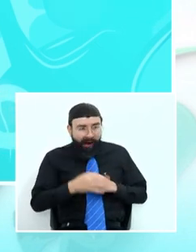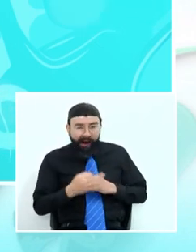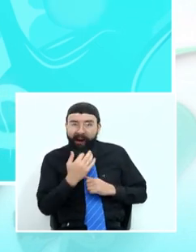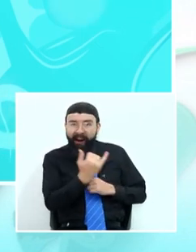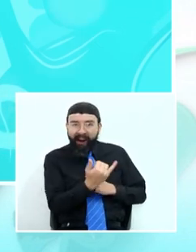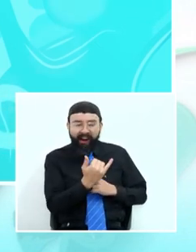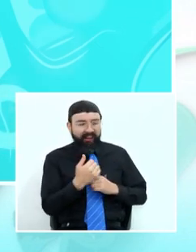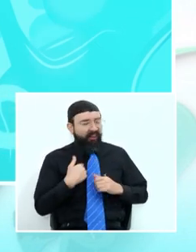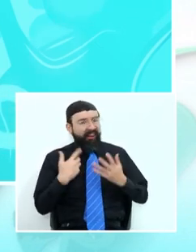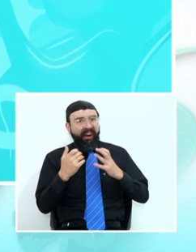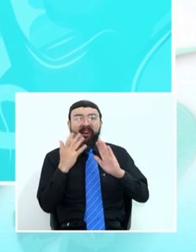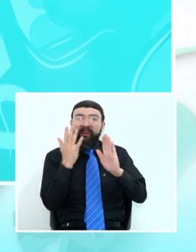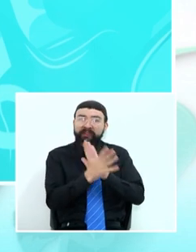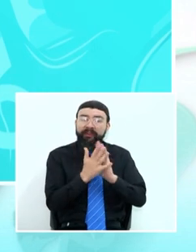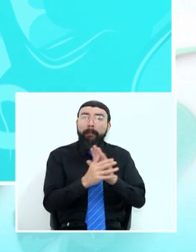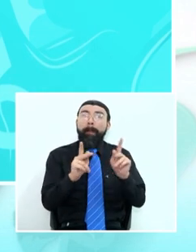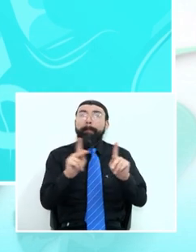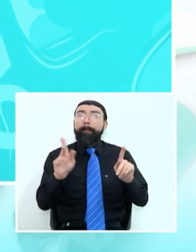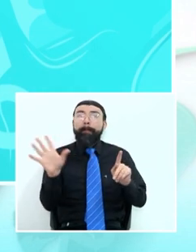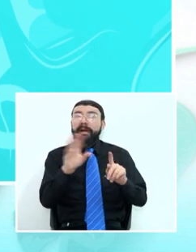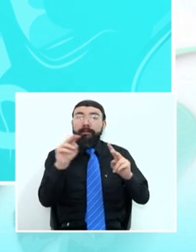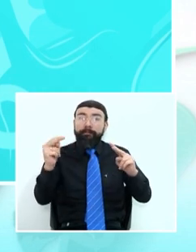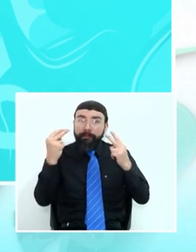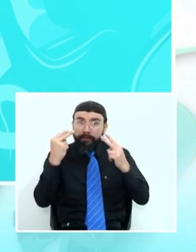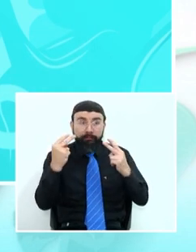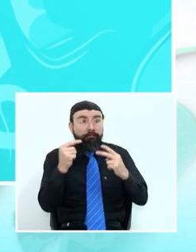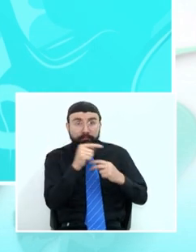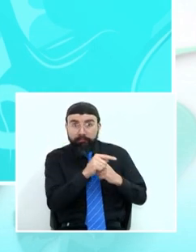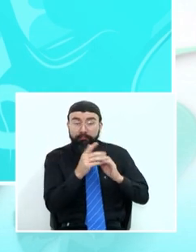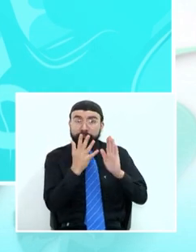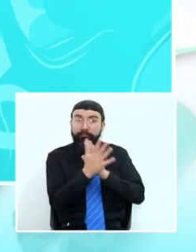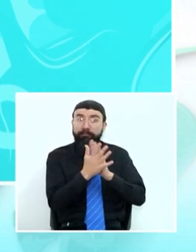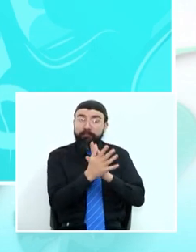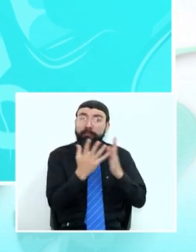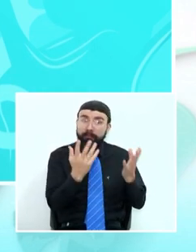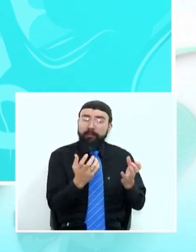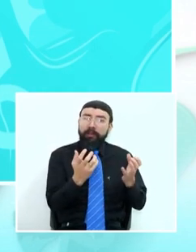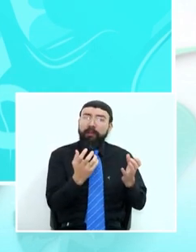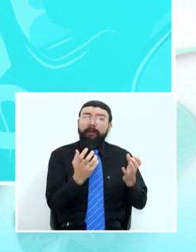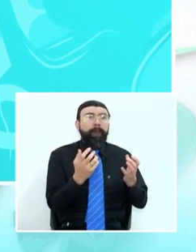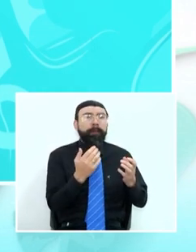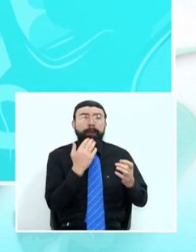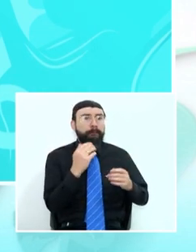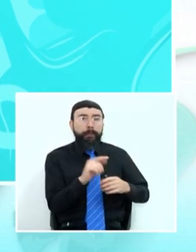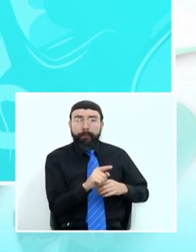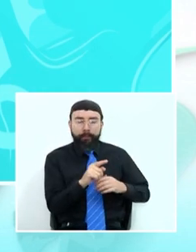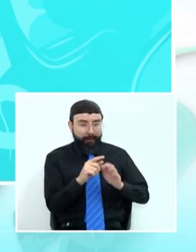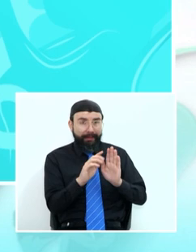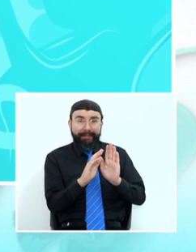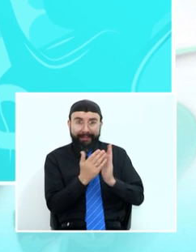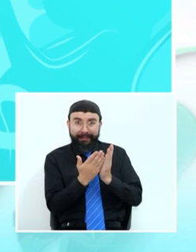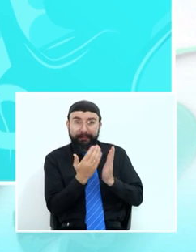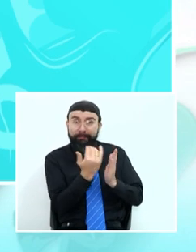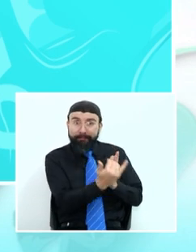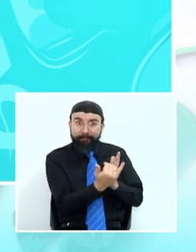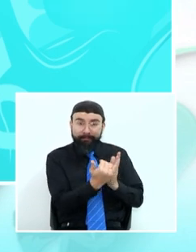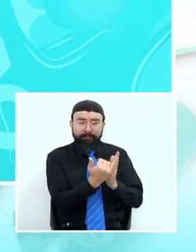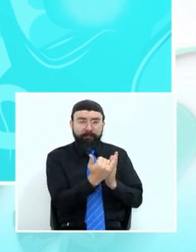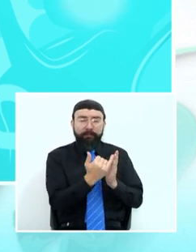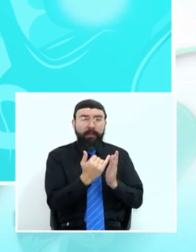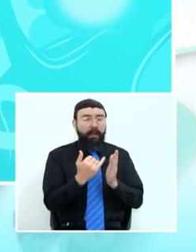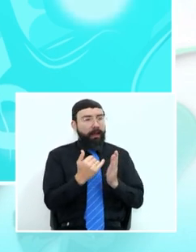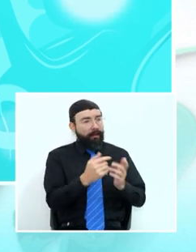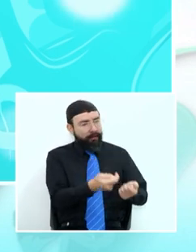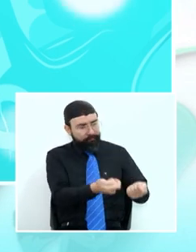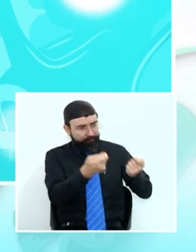además quiero contarle a los televidentes que Jorge Enrique en nuestros libros nos ha